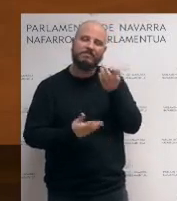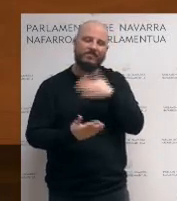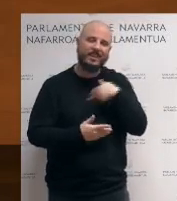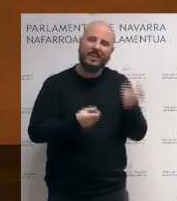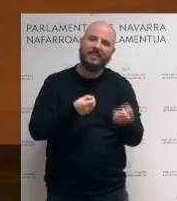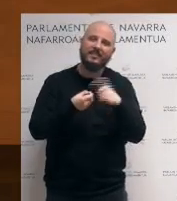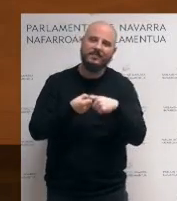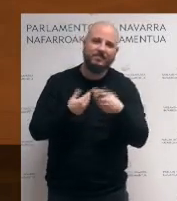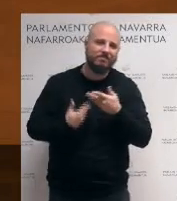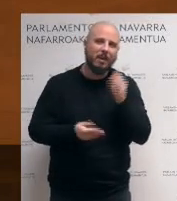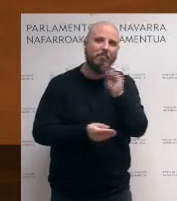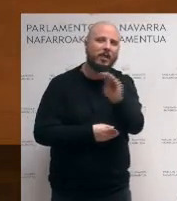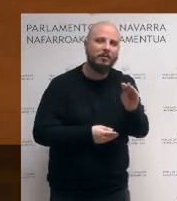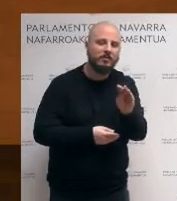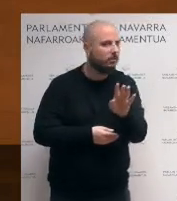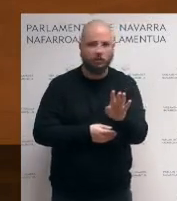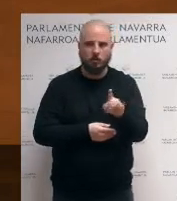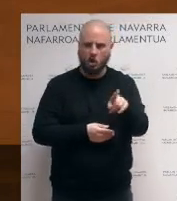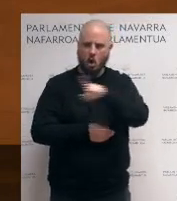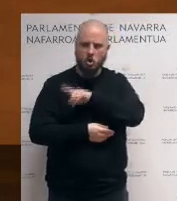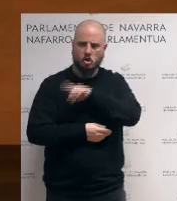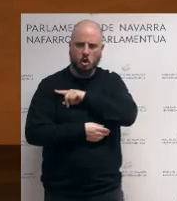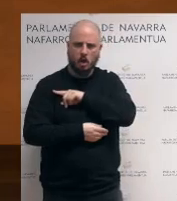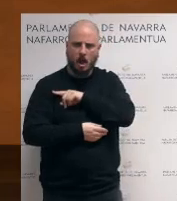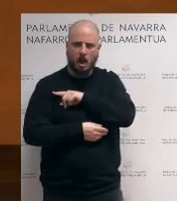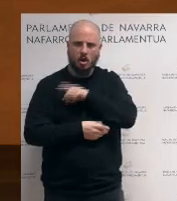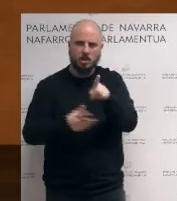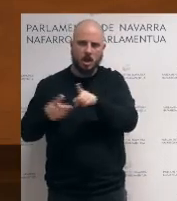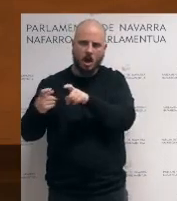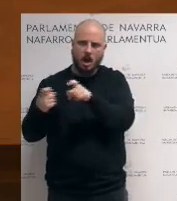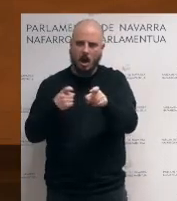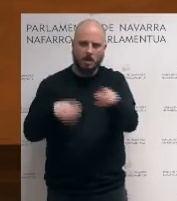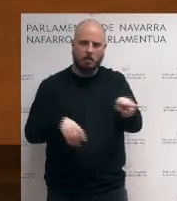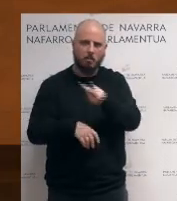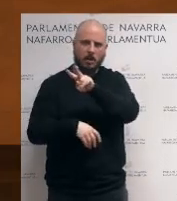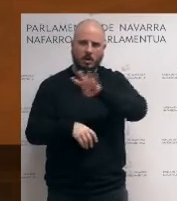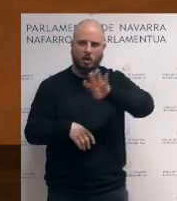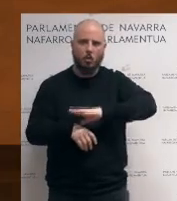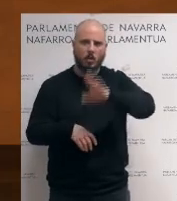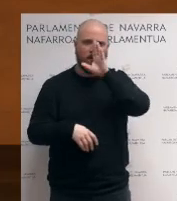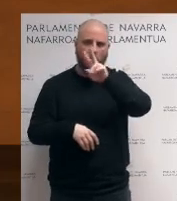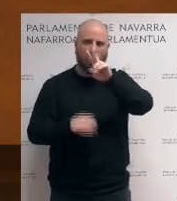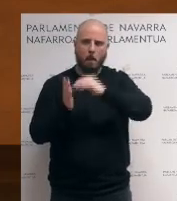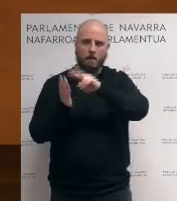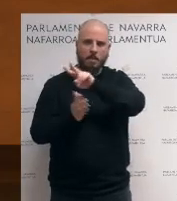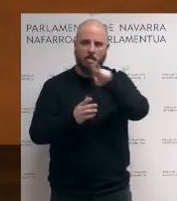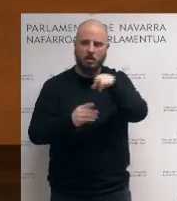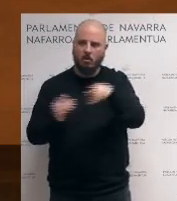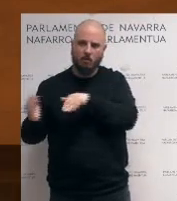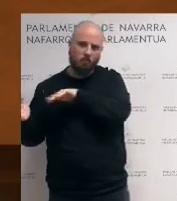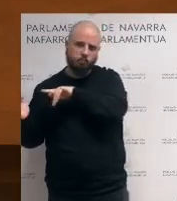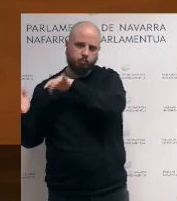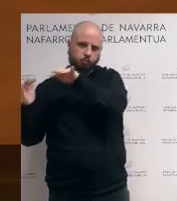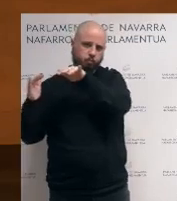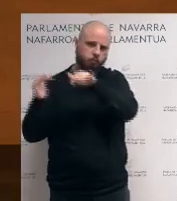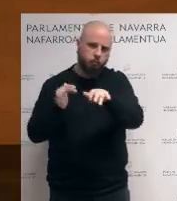no. Putin envió sus soldados y sus armas un 24 de febrero de 2022 a matar ucranianos y ucranianas